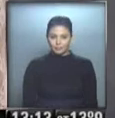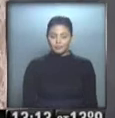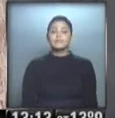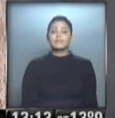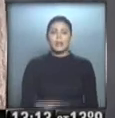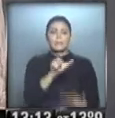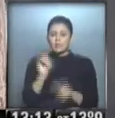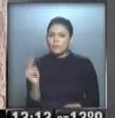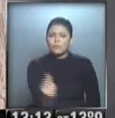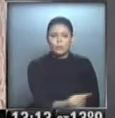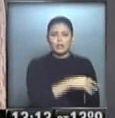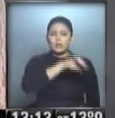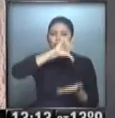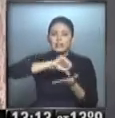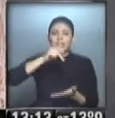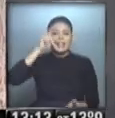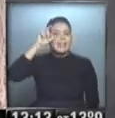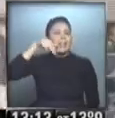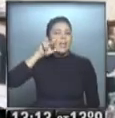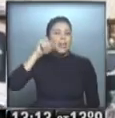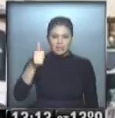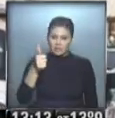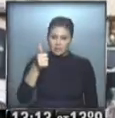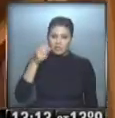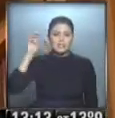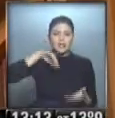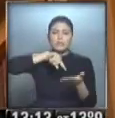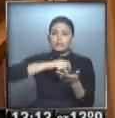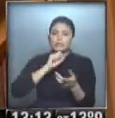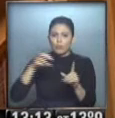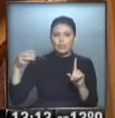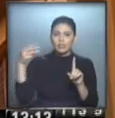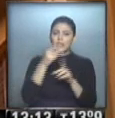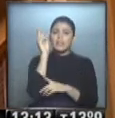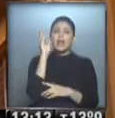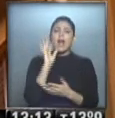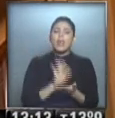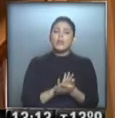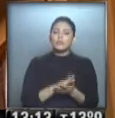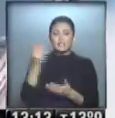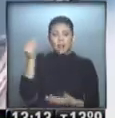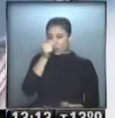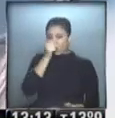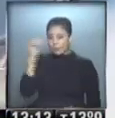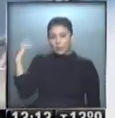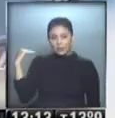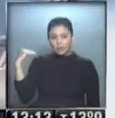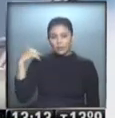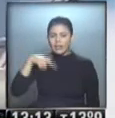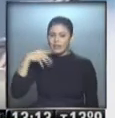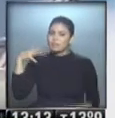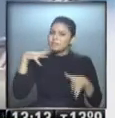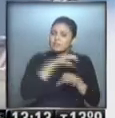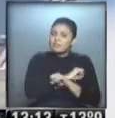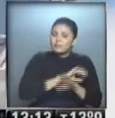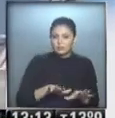decenas de muertos en kenia un ataque allí en nairobi esto tiene que ver con algo que ocurrió el fin de semana luego de este ataque que